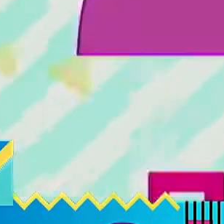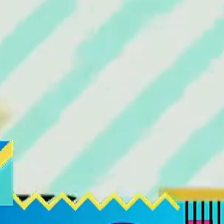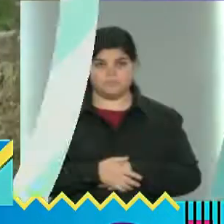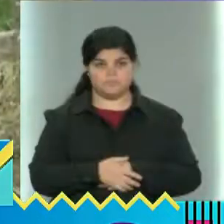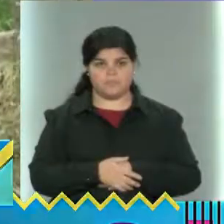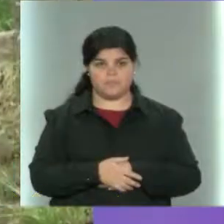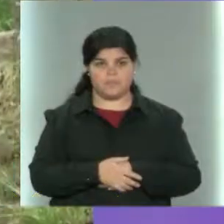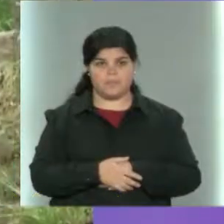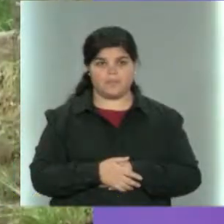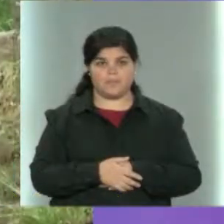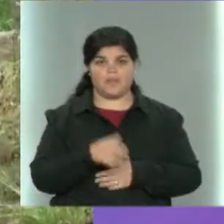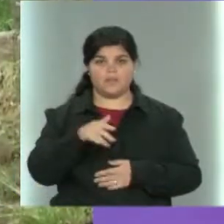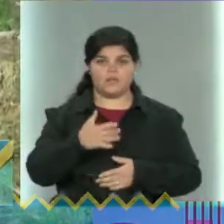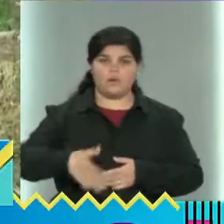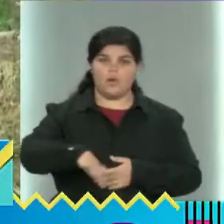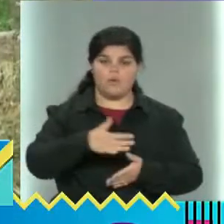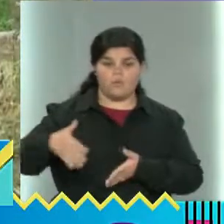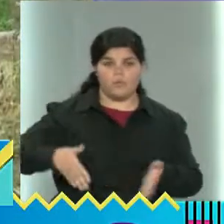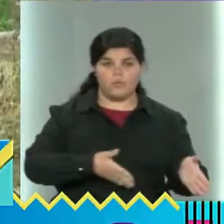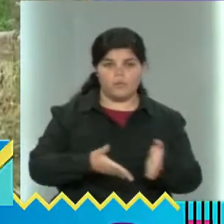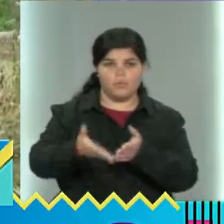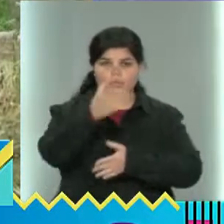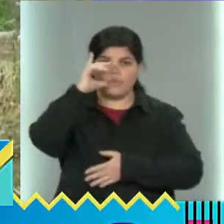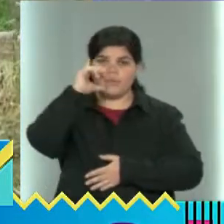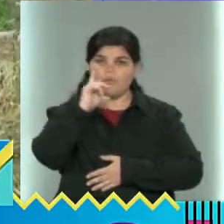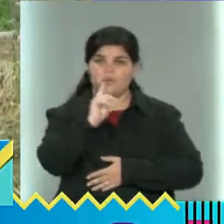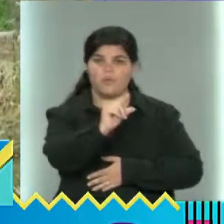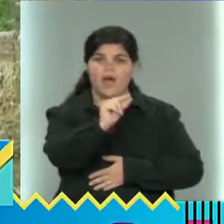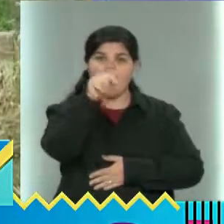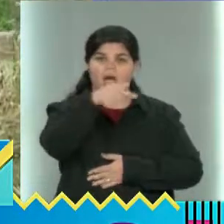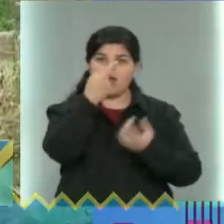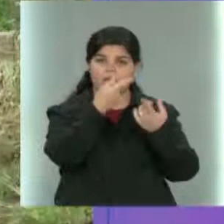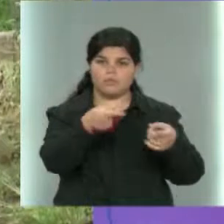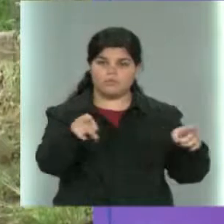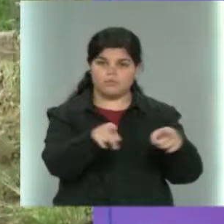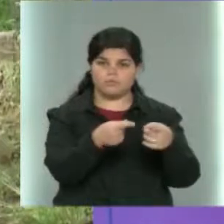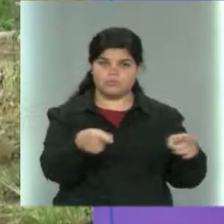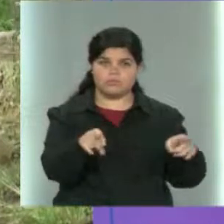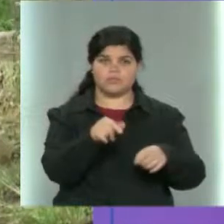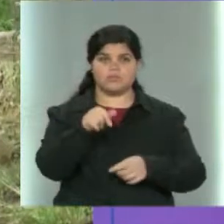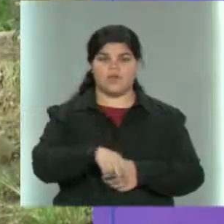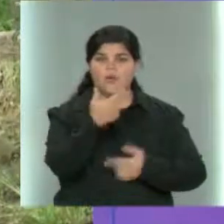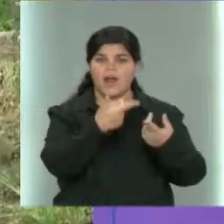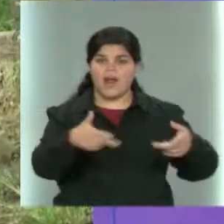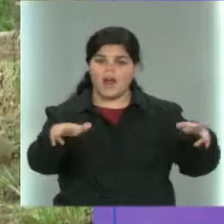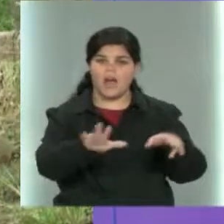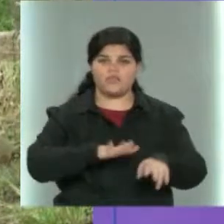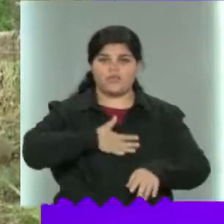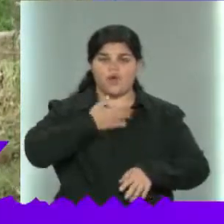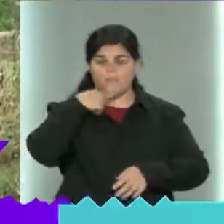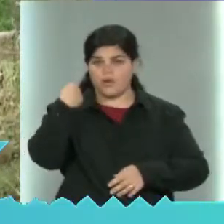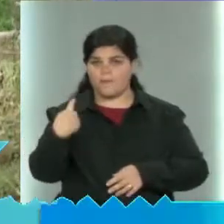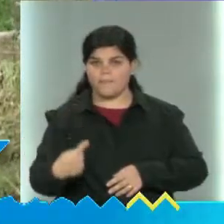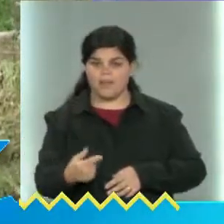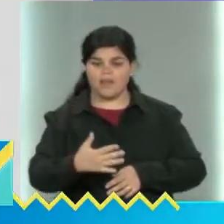Desde un sendero remoto se oye una copla llegar, un canto de amor y pena perdido